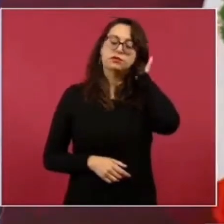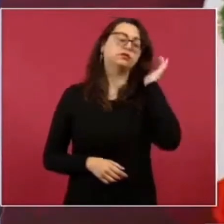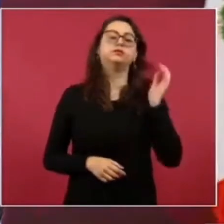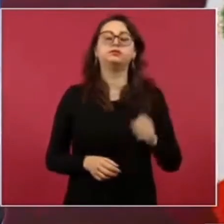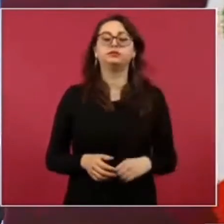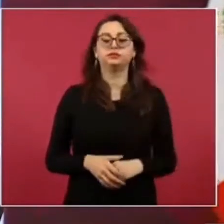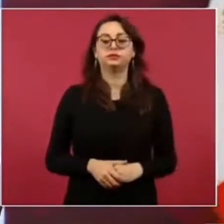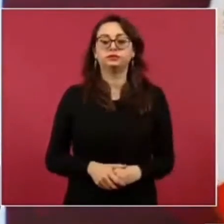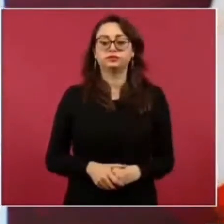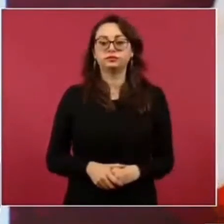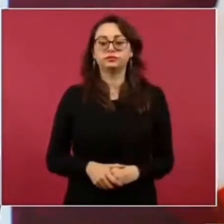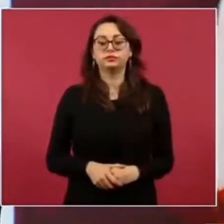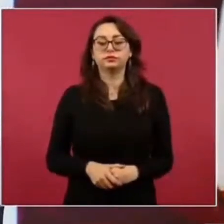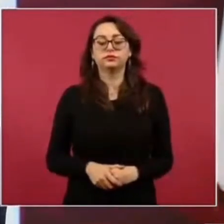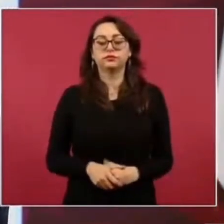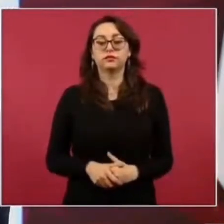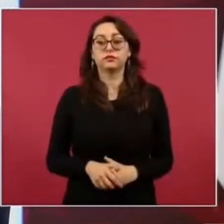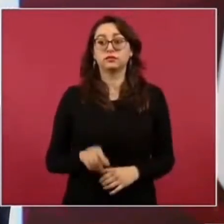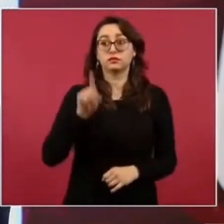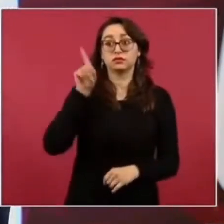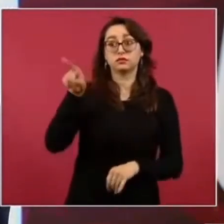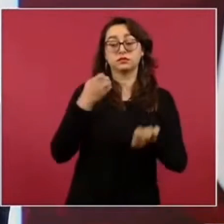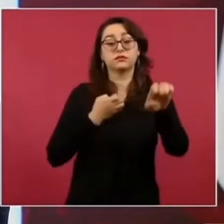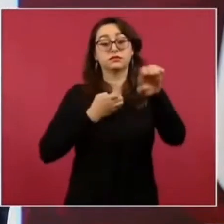de Coahuila